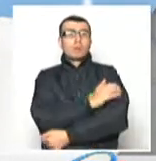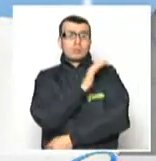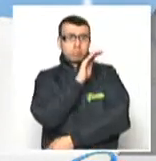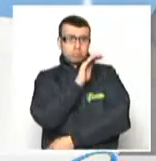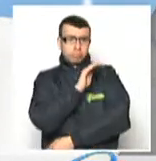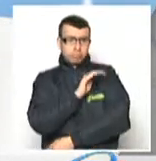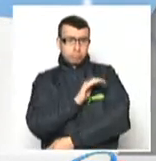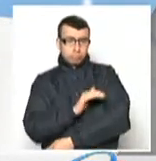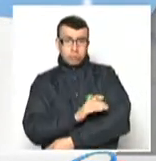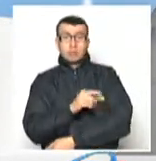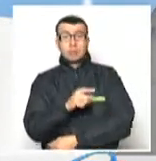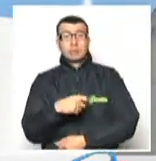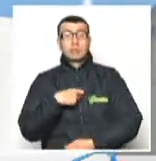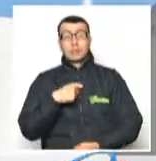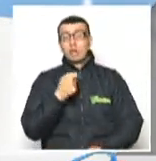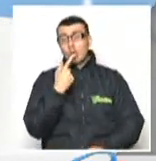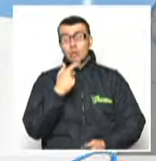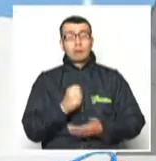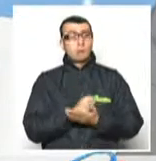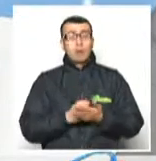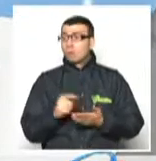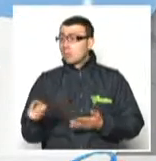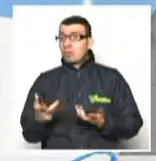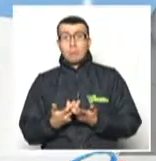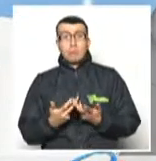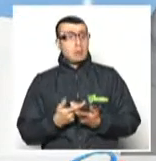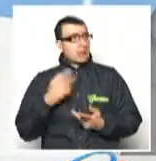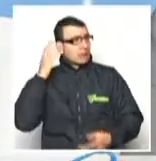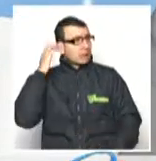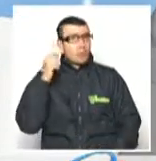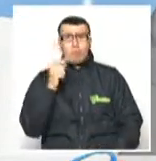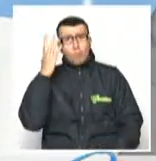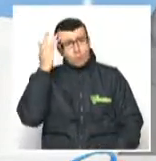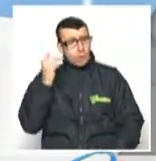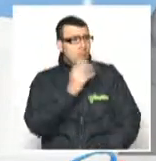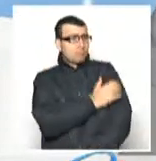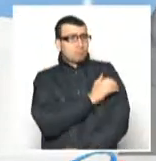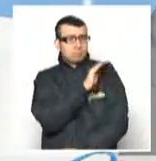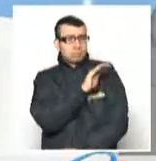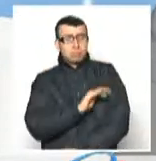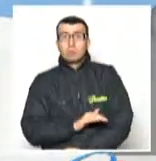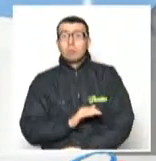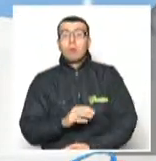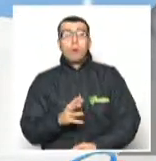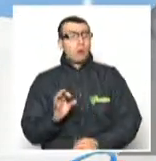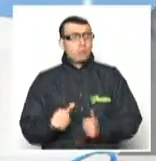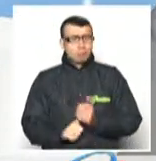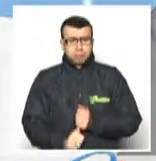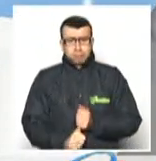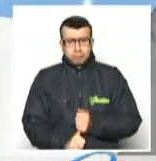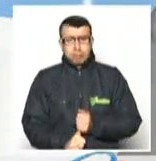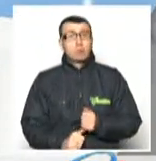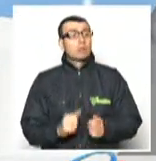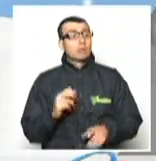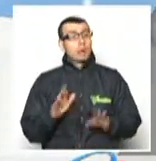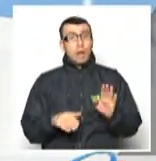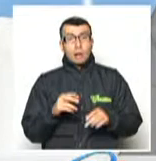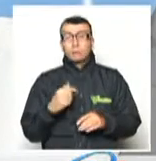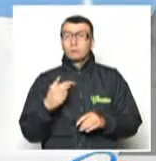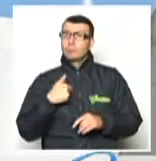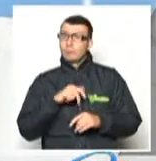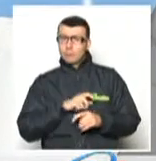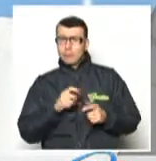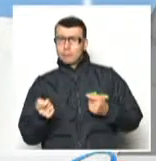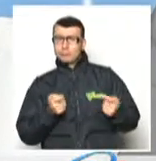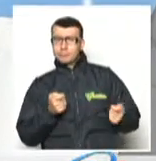unos medicamentos muy fuertes, entonces usted no tiene entrenamiento para saber al paciente por qué le bajó la presión, o le dio estreñimiento porque los pacientes que manejamos nosotros a